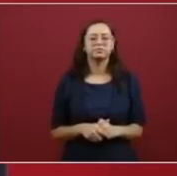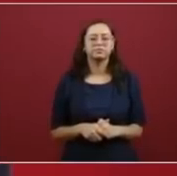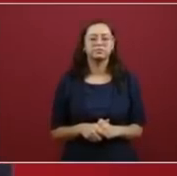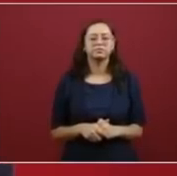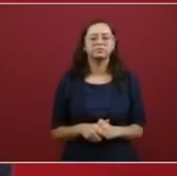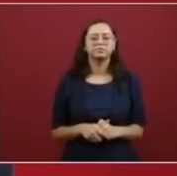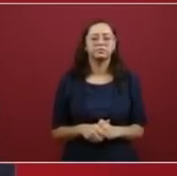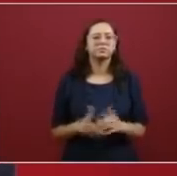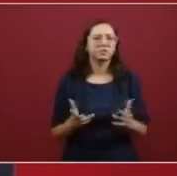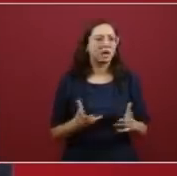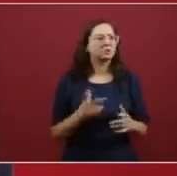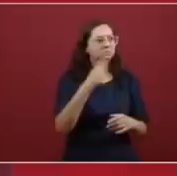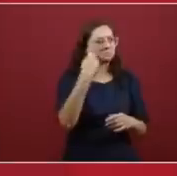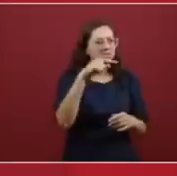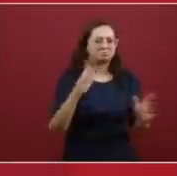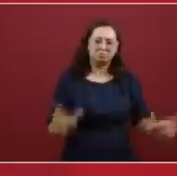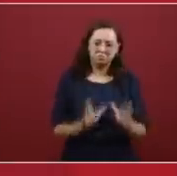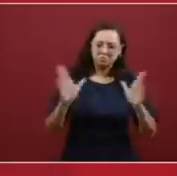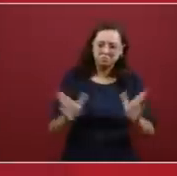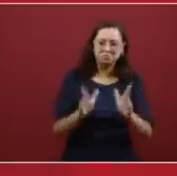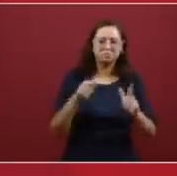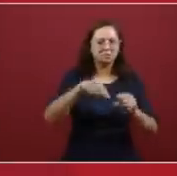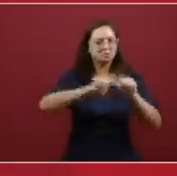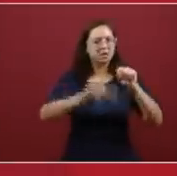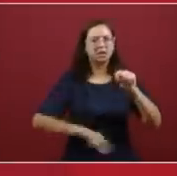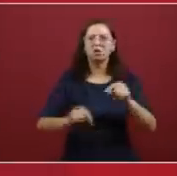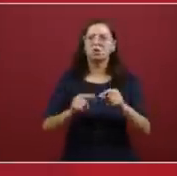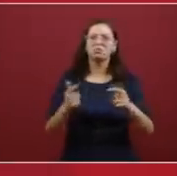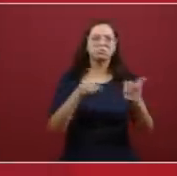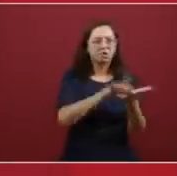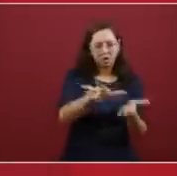logren inversiones para México.